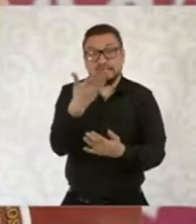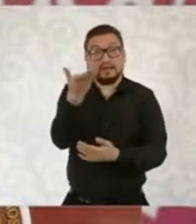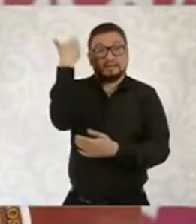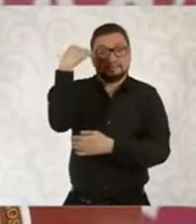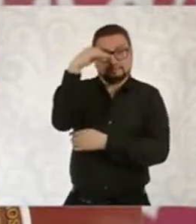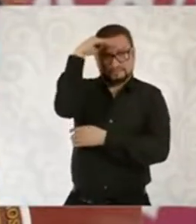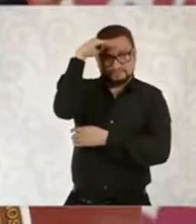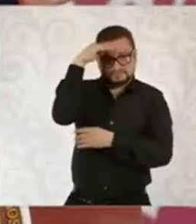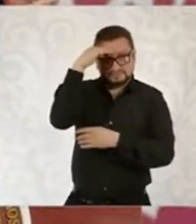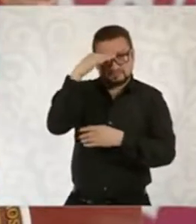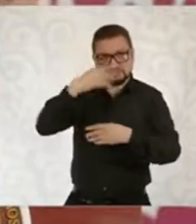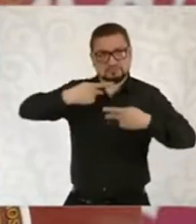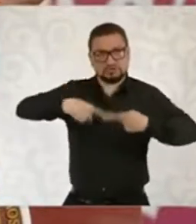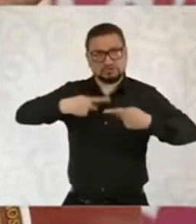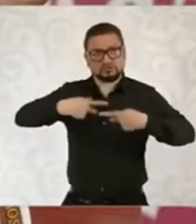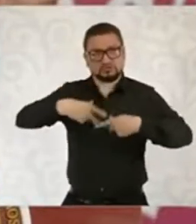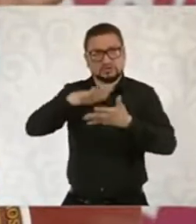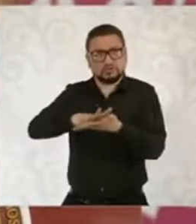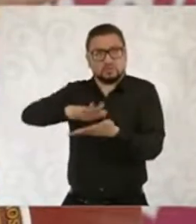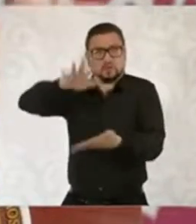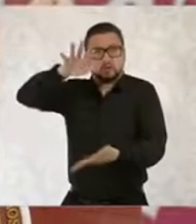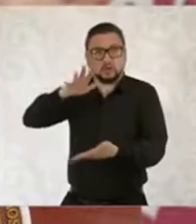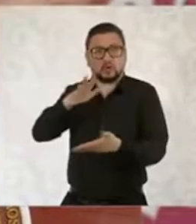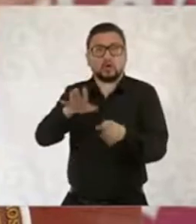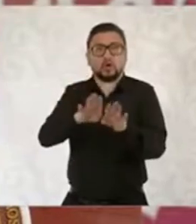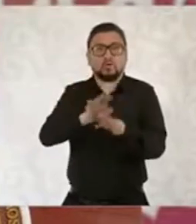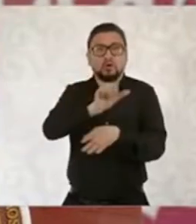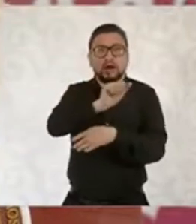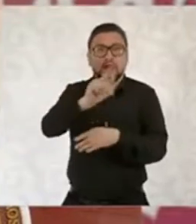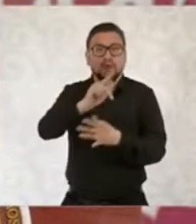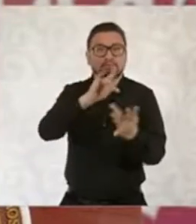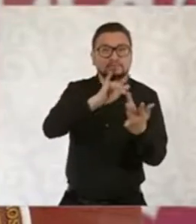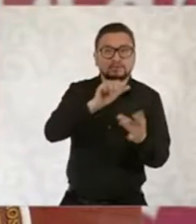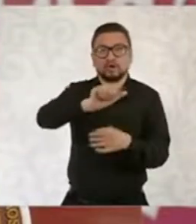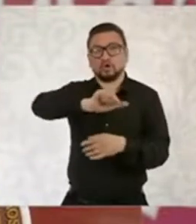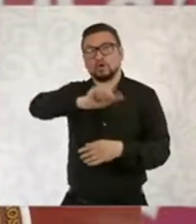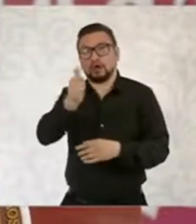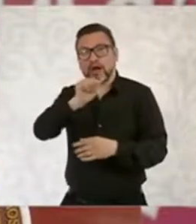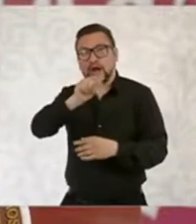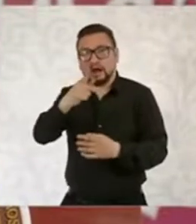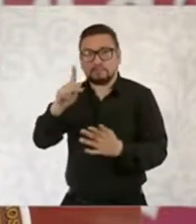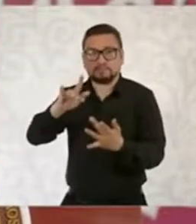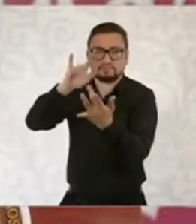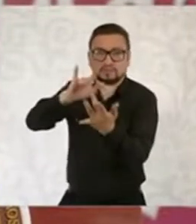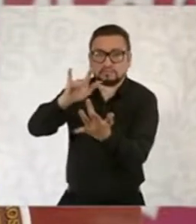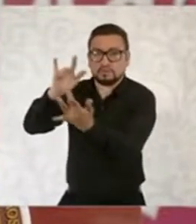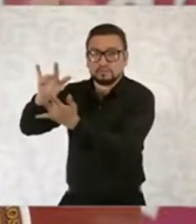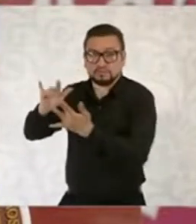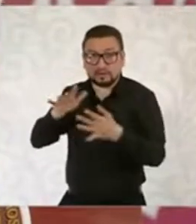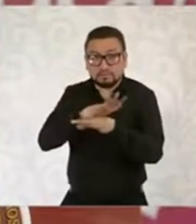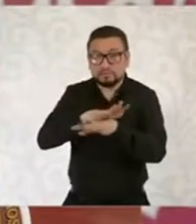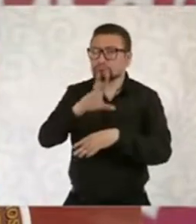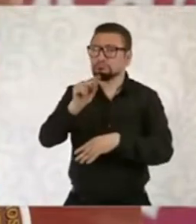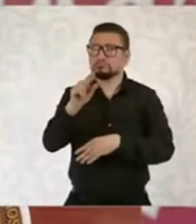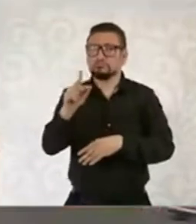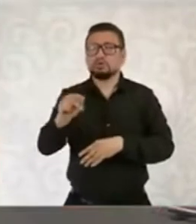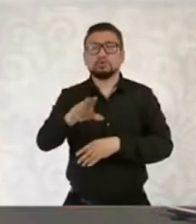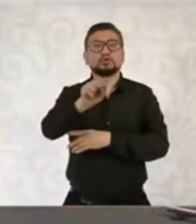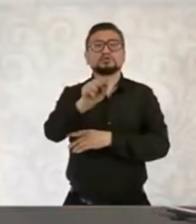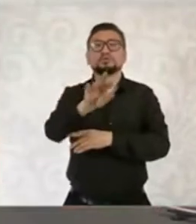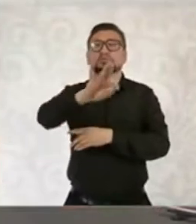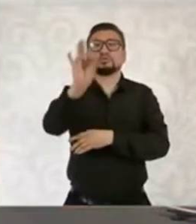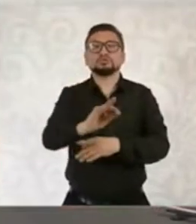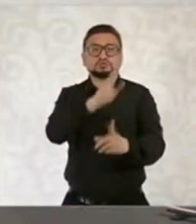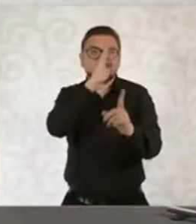pensaba que el número mayoritario eran los que trabajaban en varias plataformas. En ese sentido,